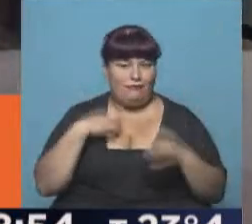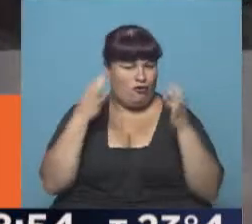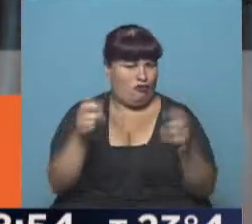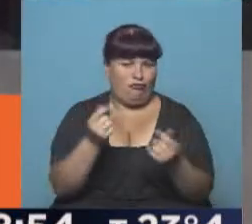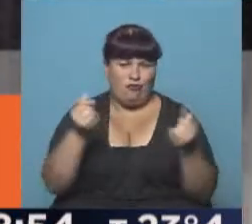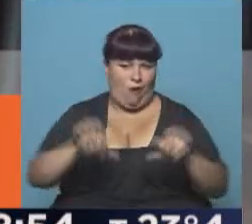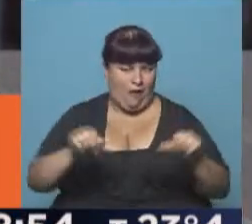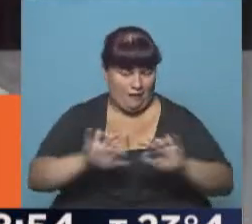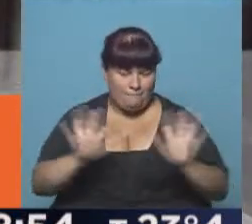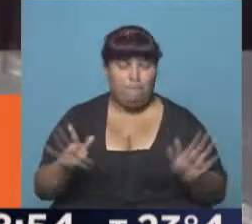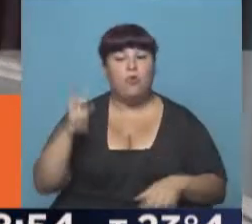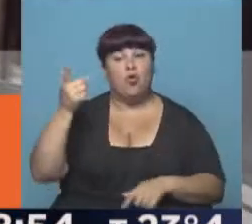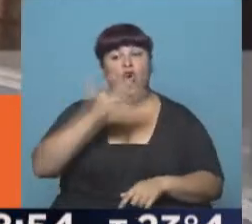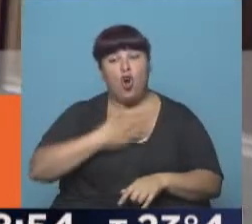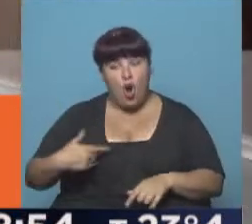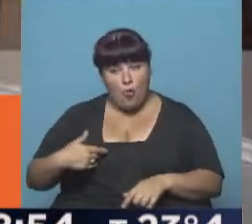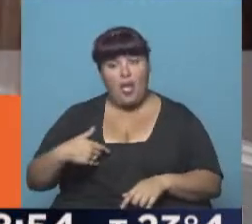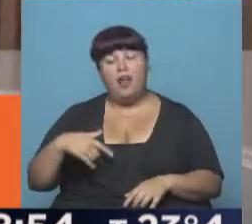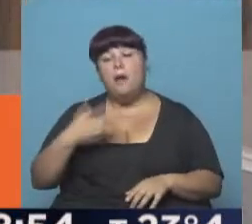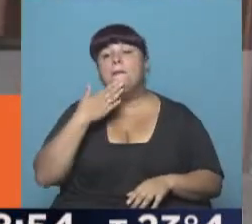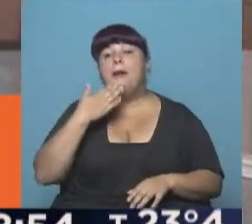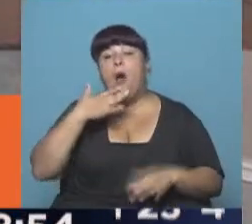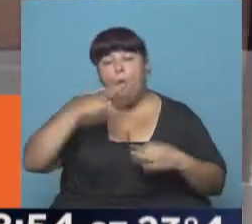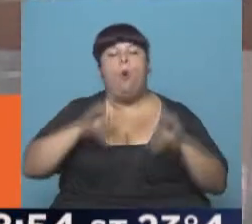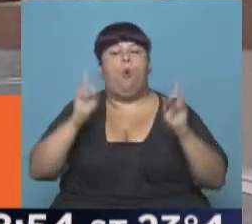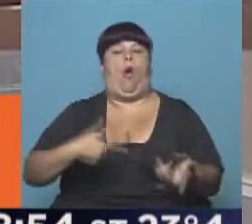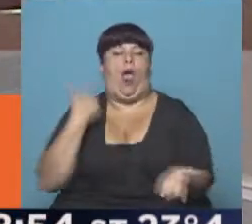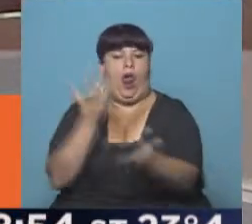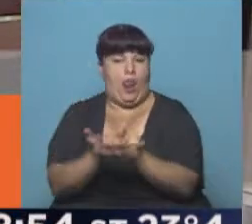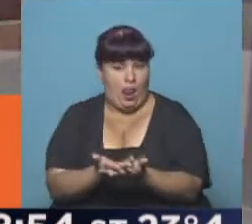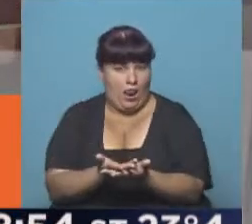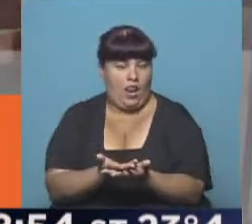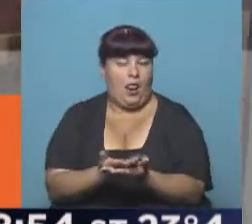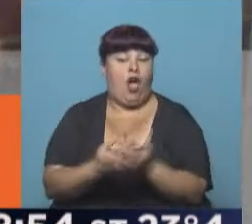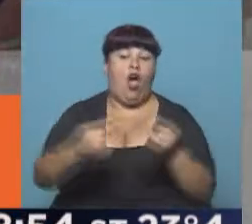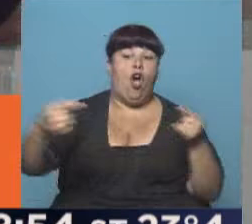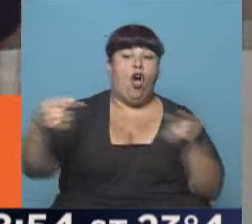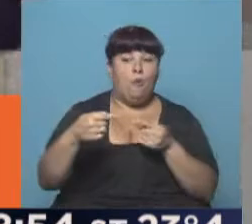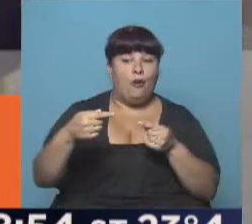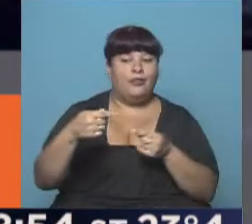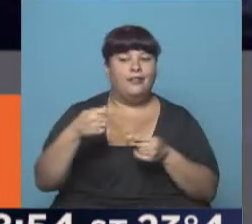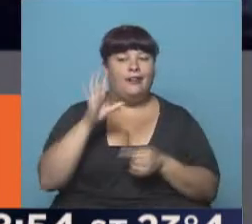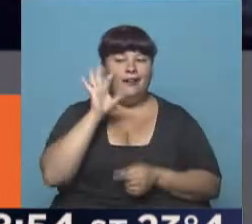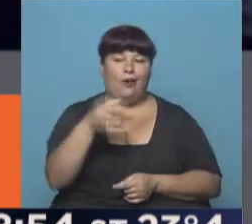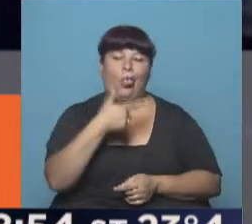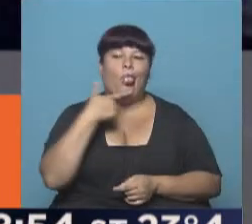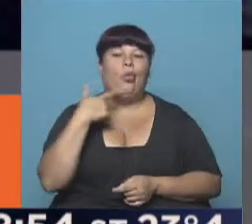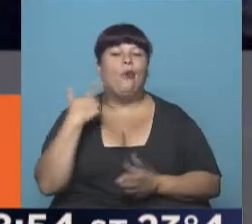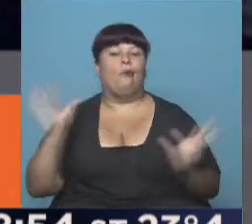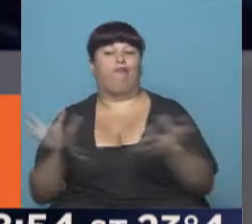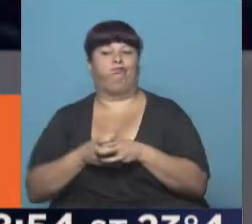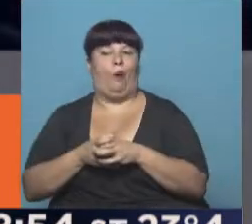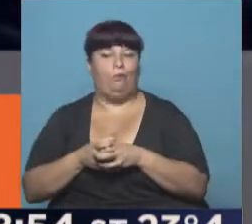alcanzar. Bueno, el gobierno quiso honrar la palabra y lo mandó igual, y la oposición vio la miel y se